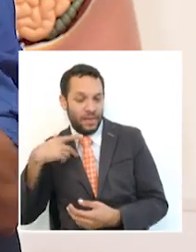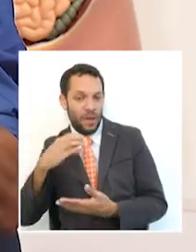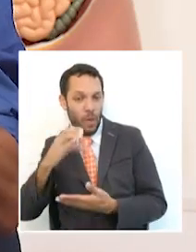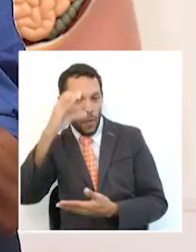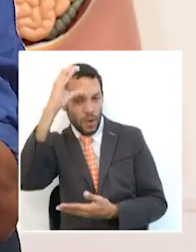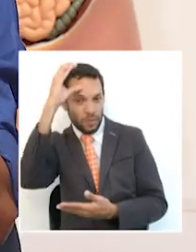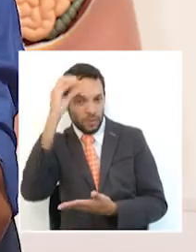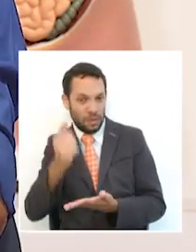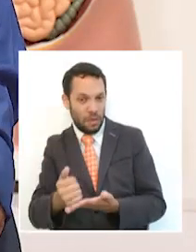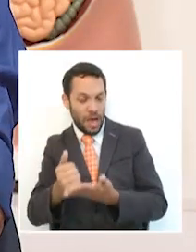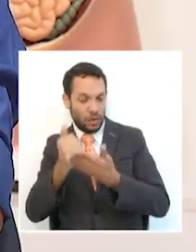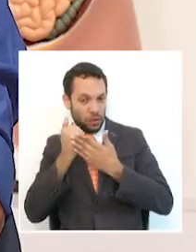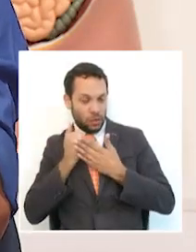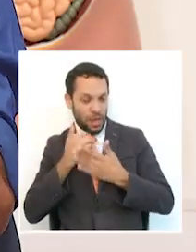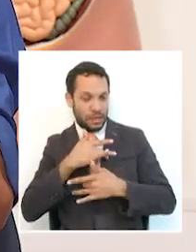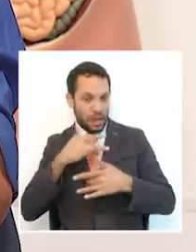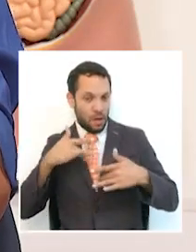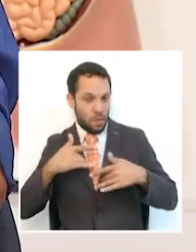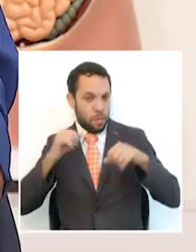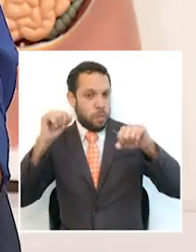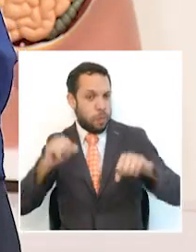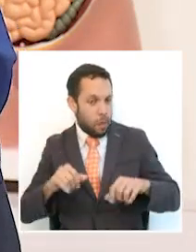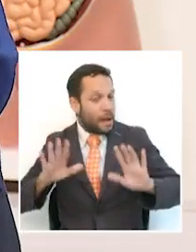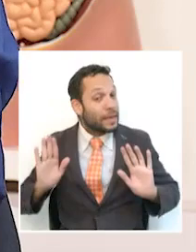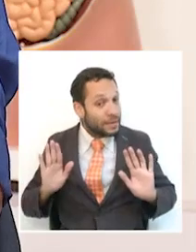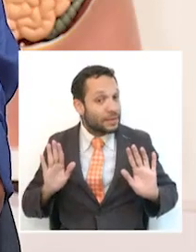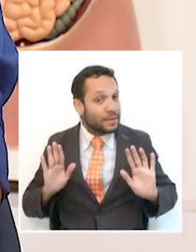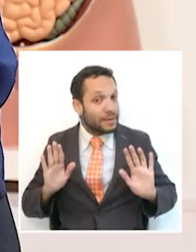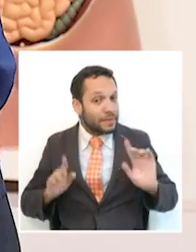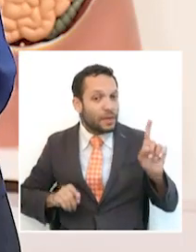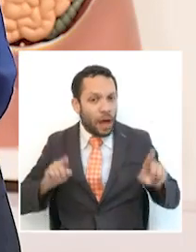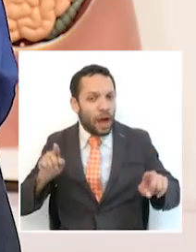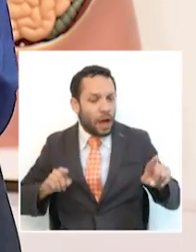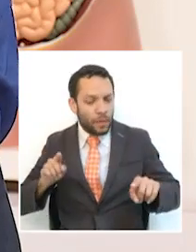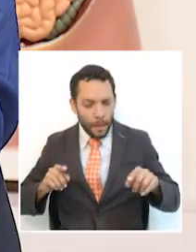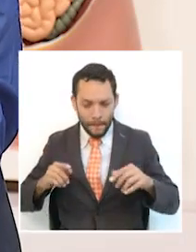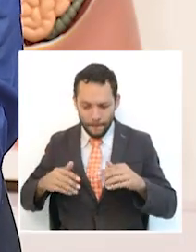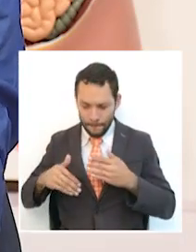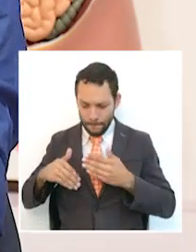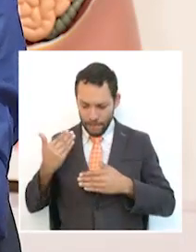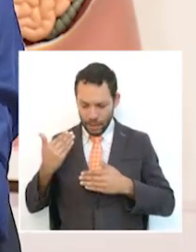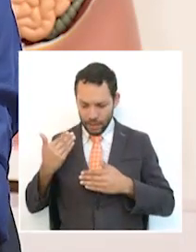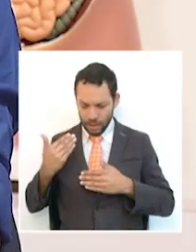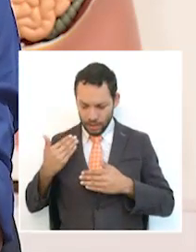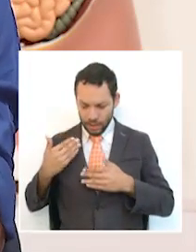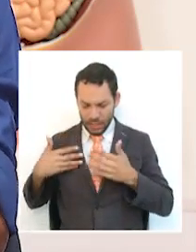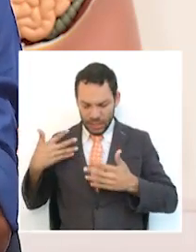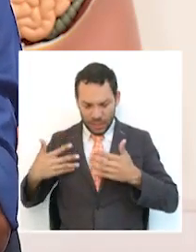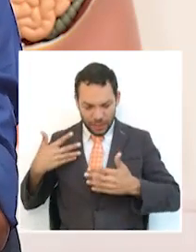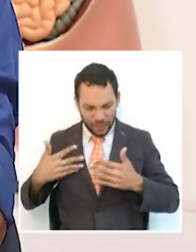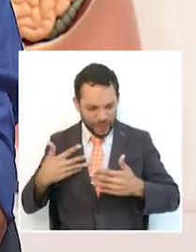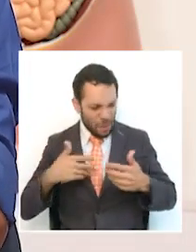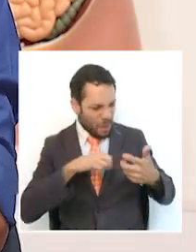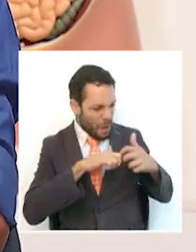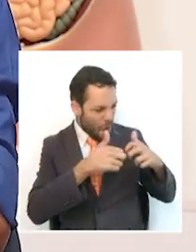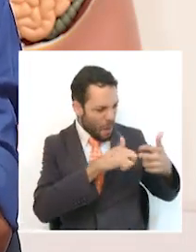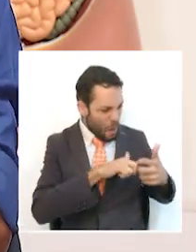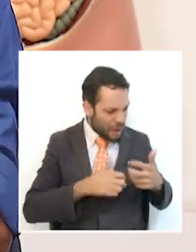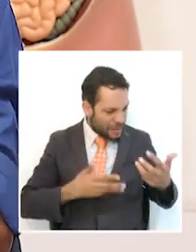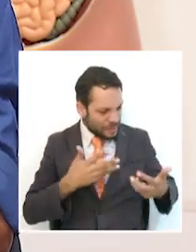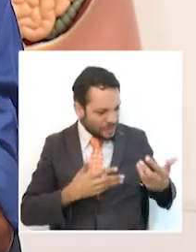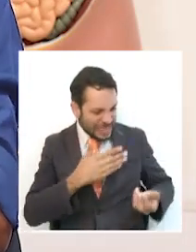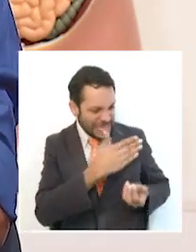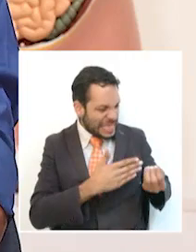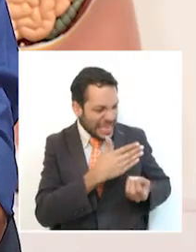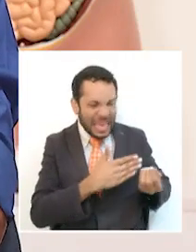sí entonces muchas personas empiezan con ese proceso de que cortaron lo que más le hacía daño el queso da